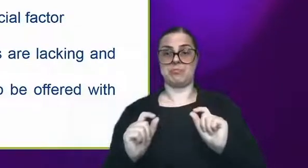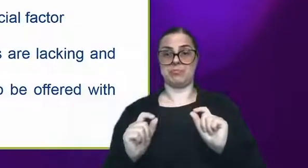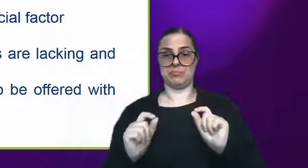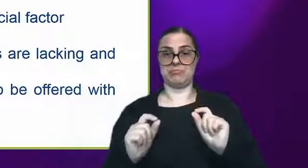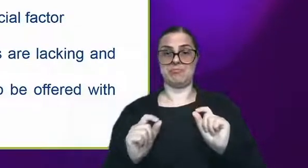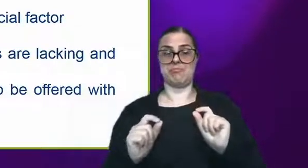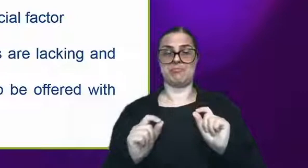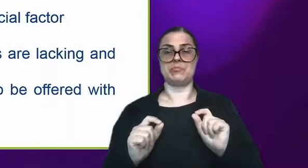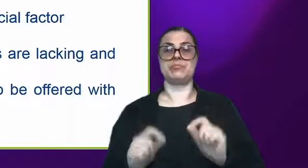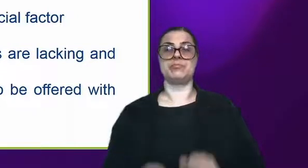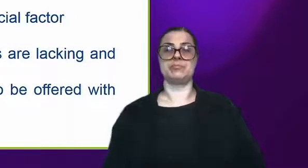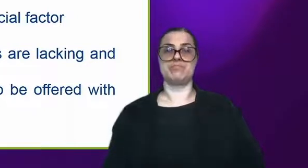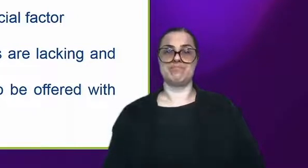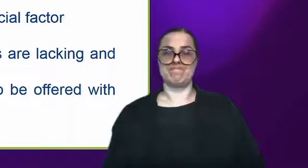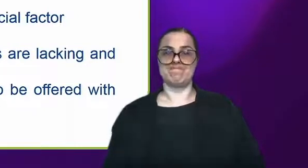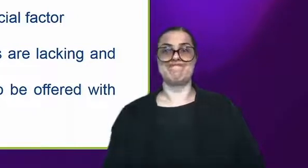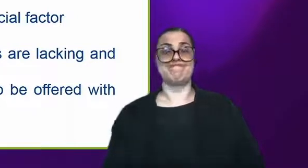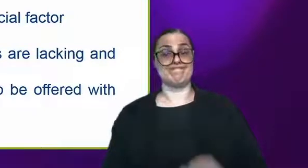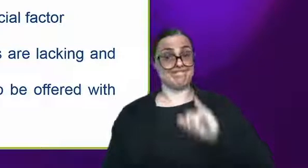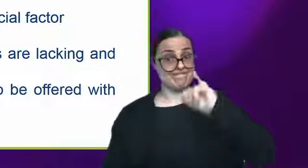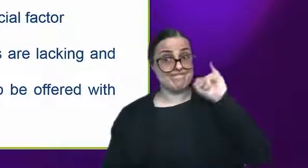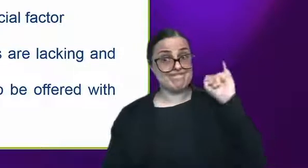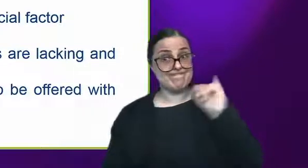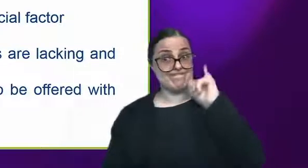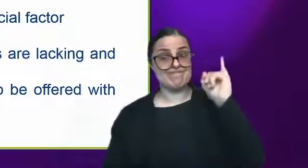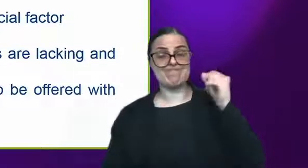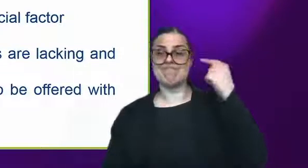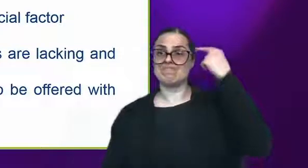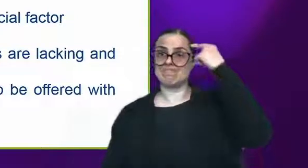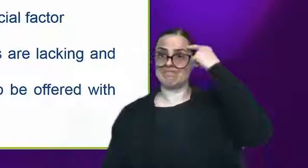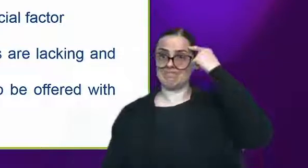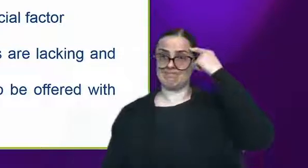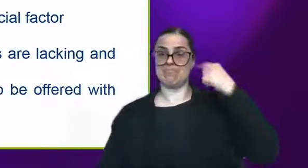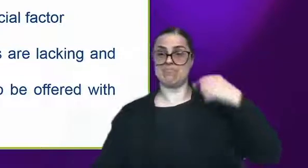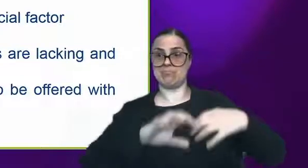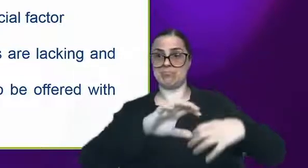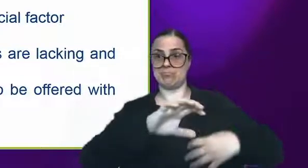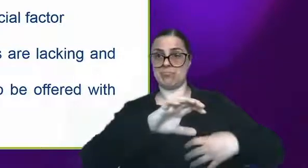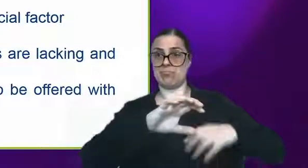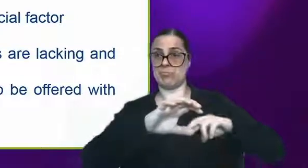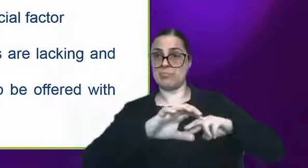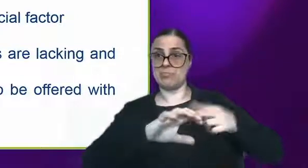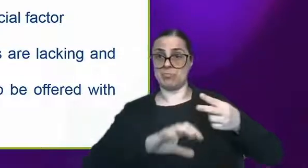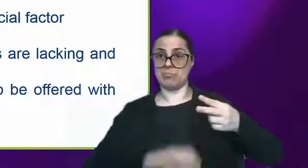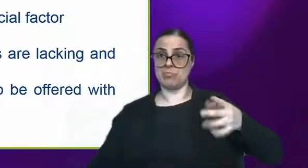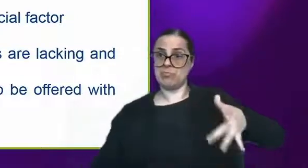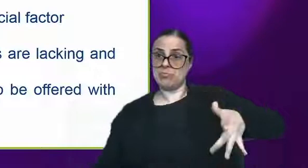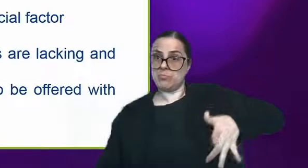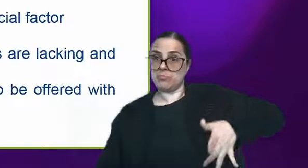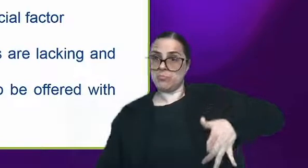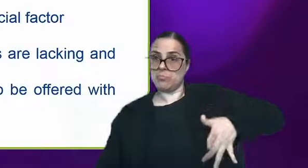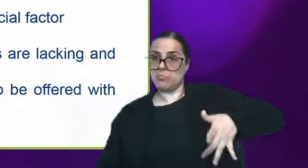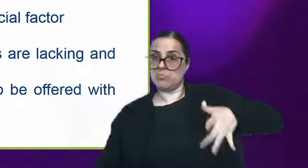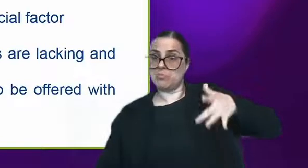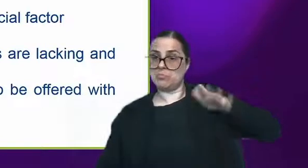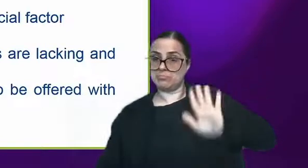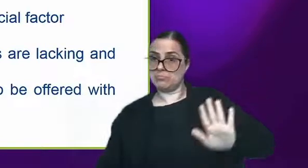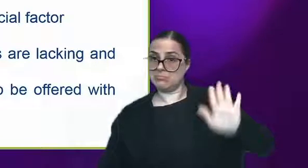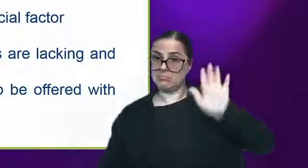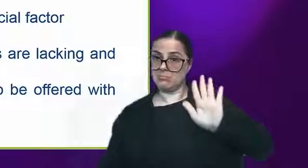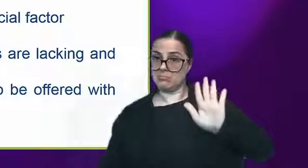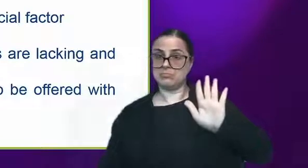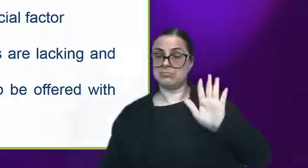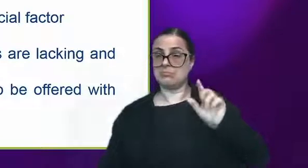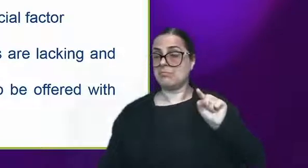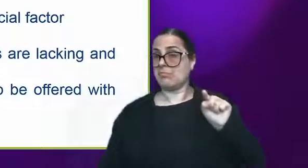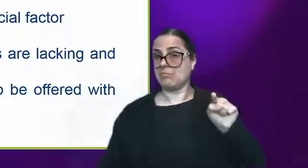importante considerar el trasplante de hígado como una, digamos, como una terapia que puede